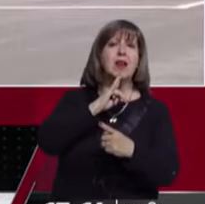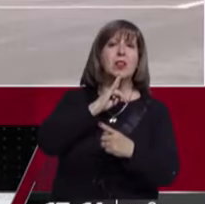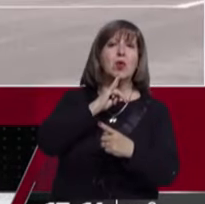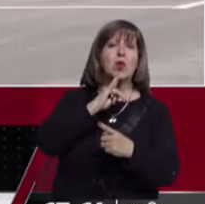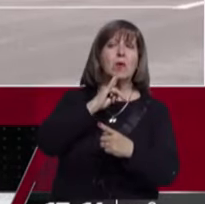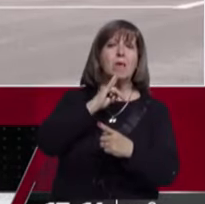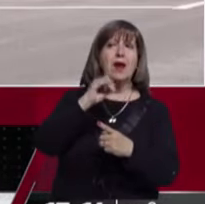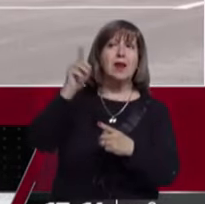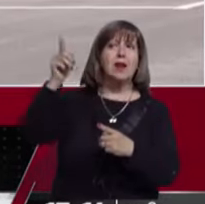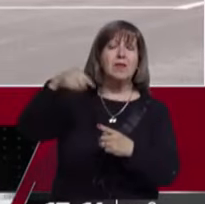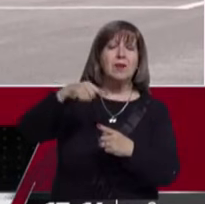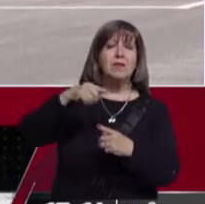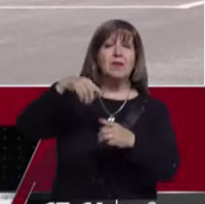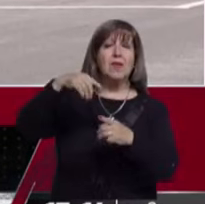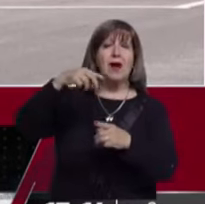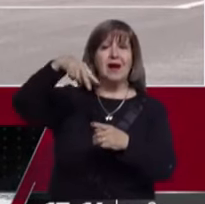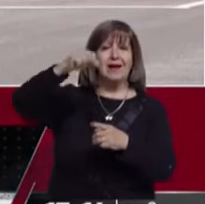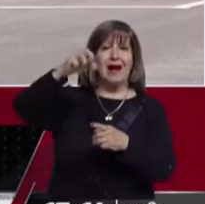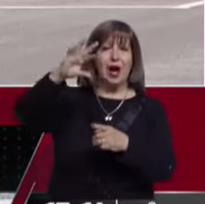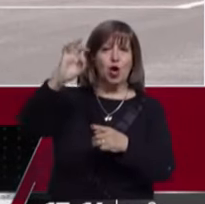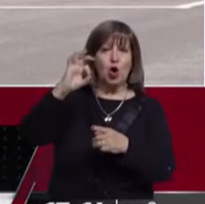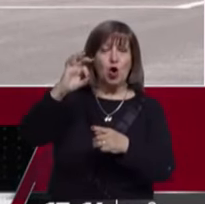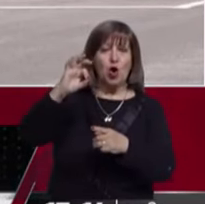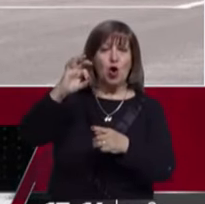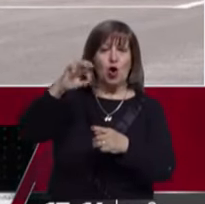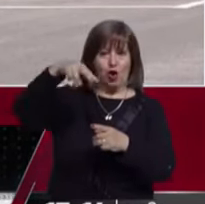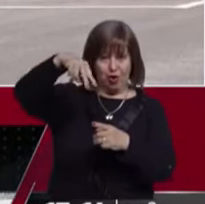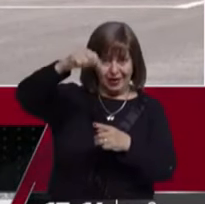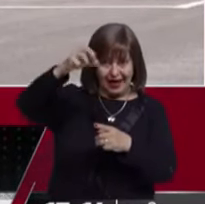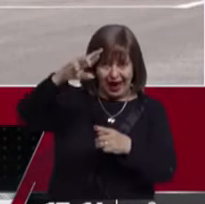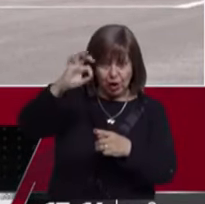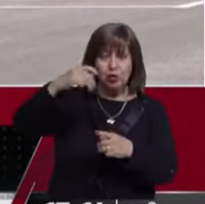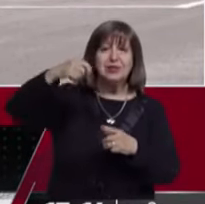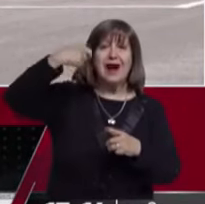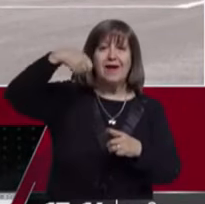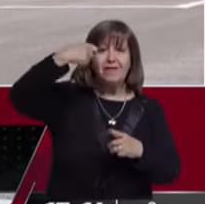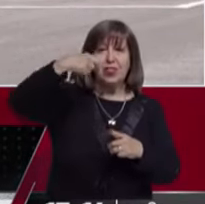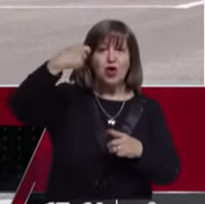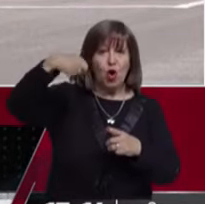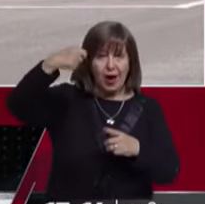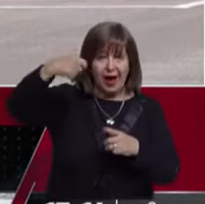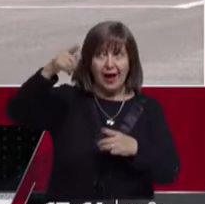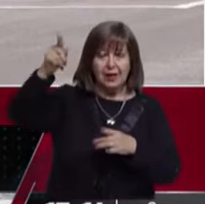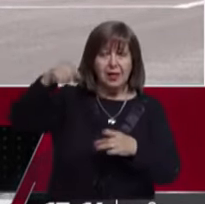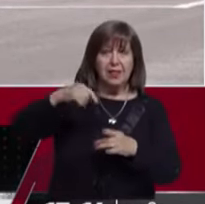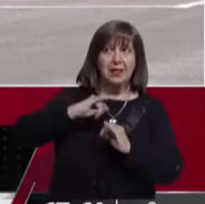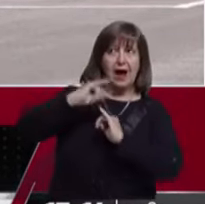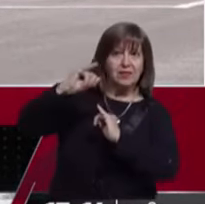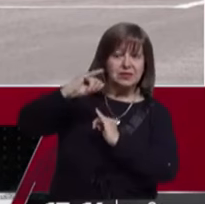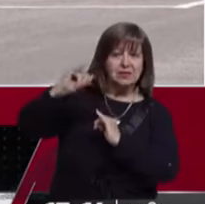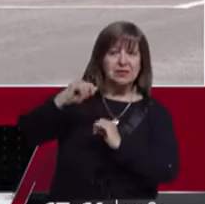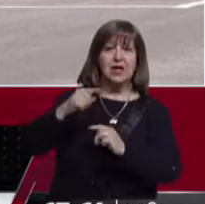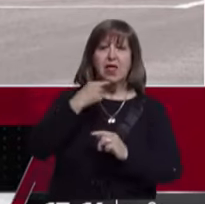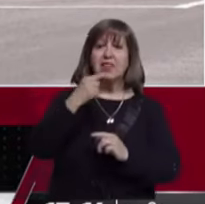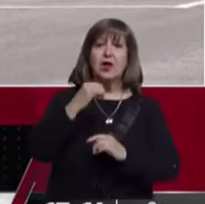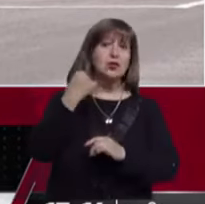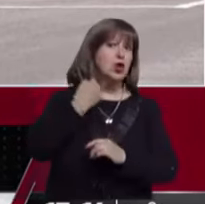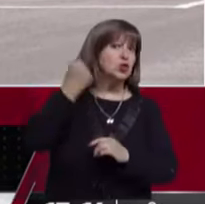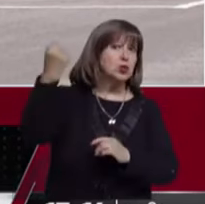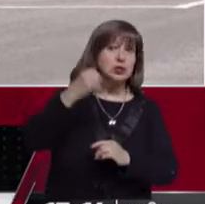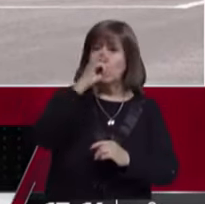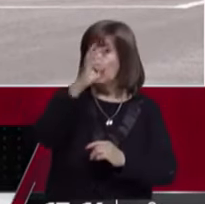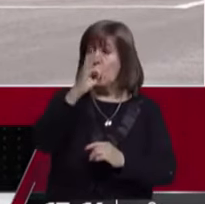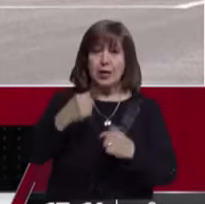provincia de Mendoza a través de testaferros. Lo denunció en la red social X, dijo también ahí que no se iba a suicidar y que